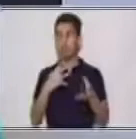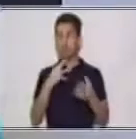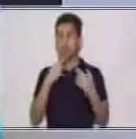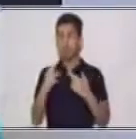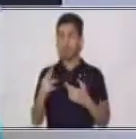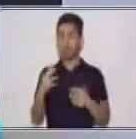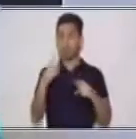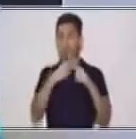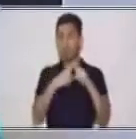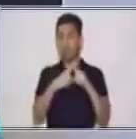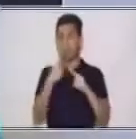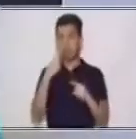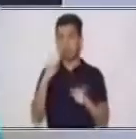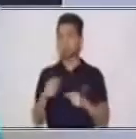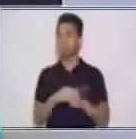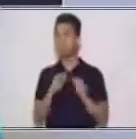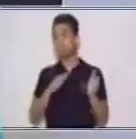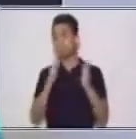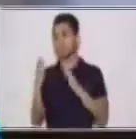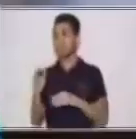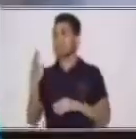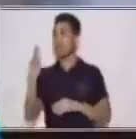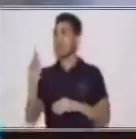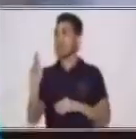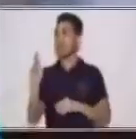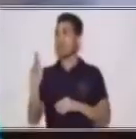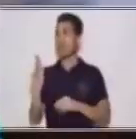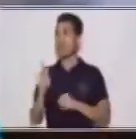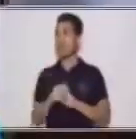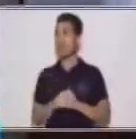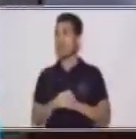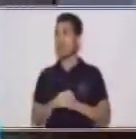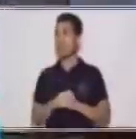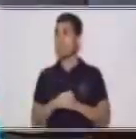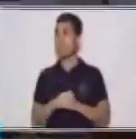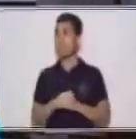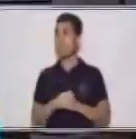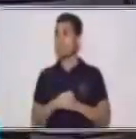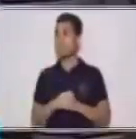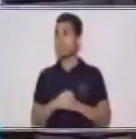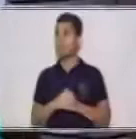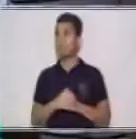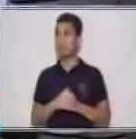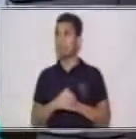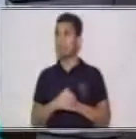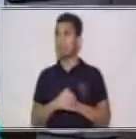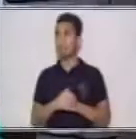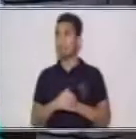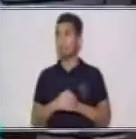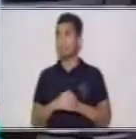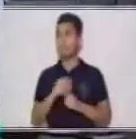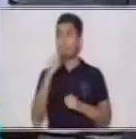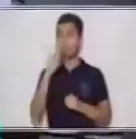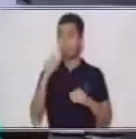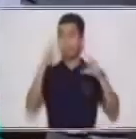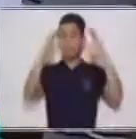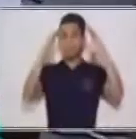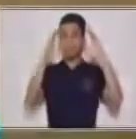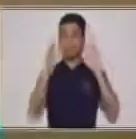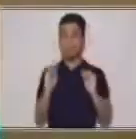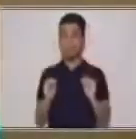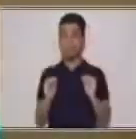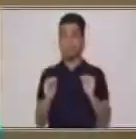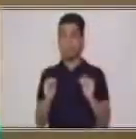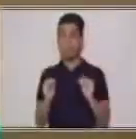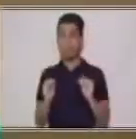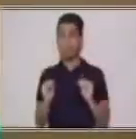vamos a encontrar el valor de Y. De igual forma, vamos a sustituir nuestros valores de la determinante,